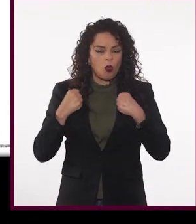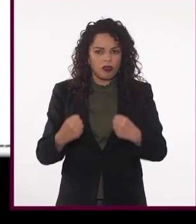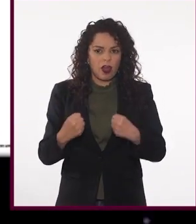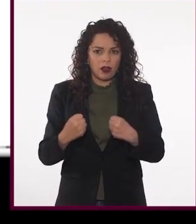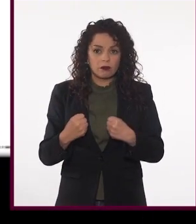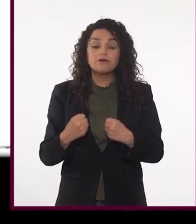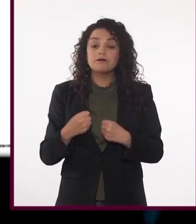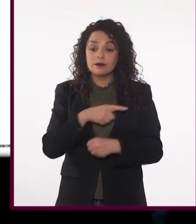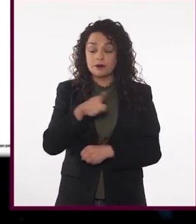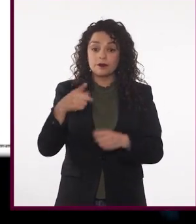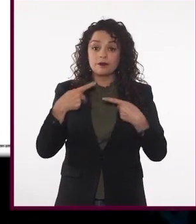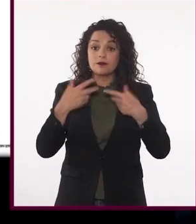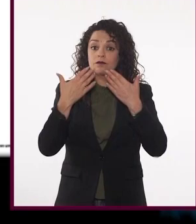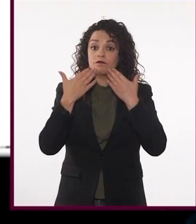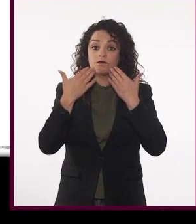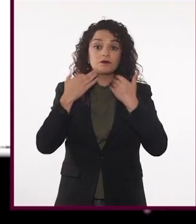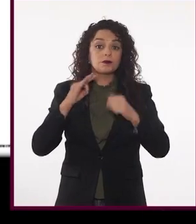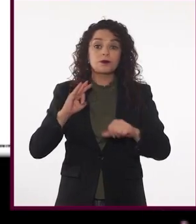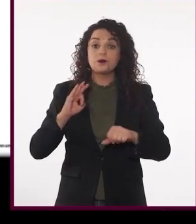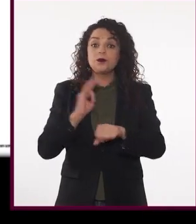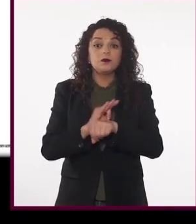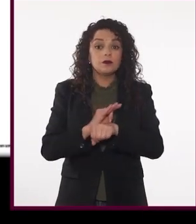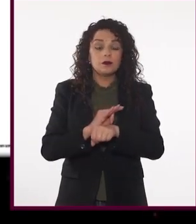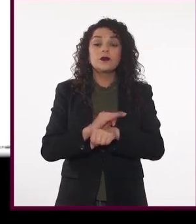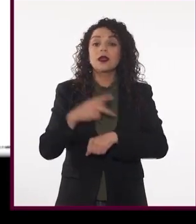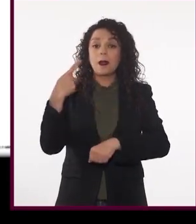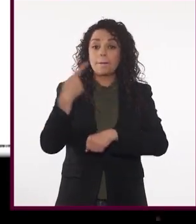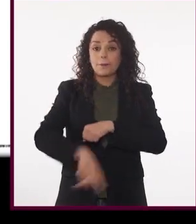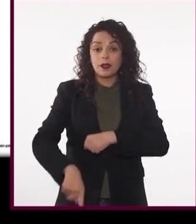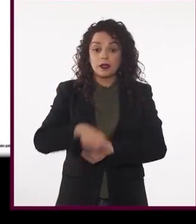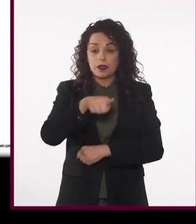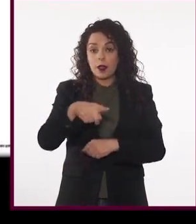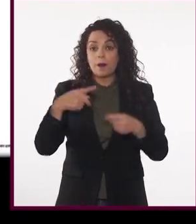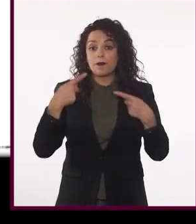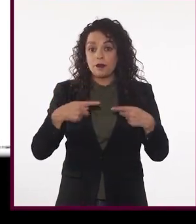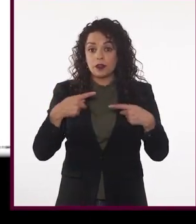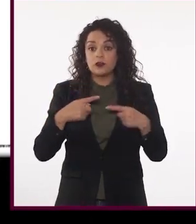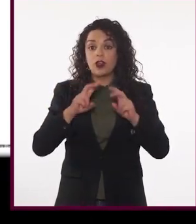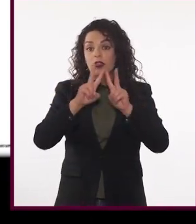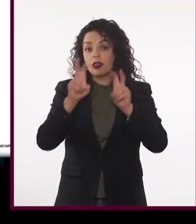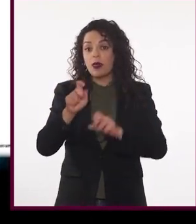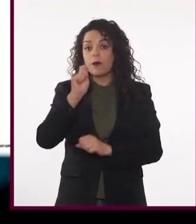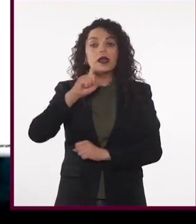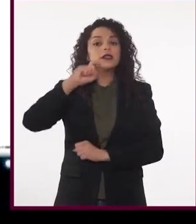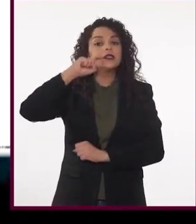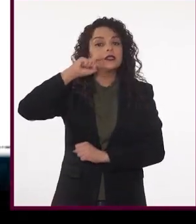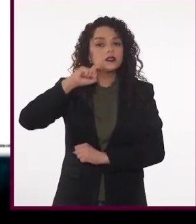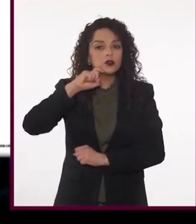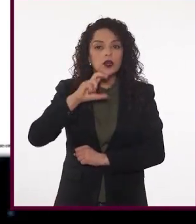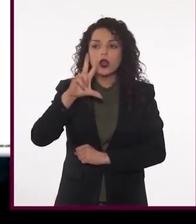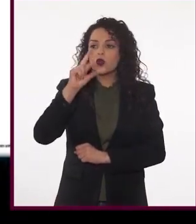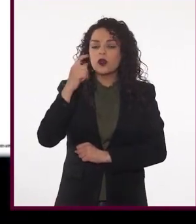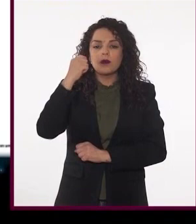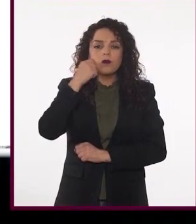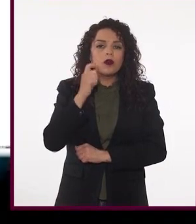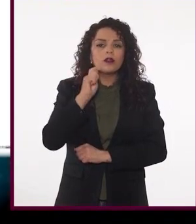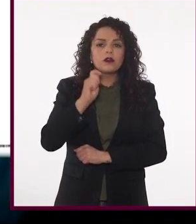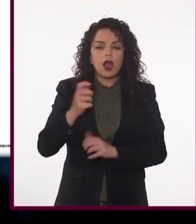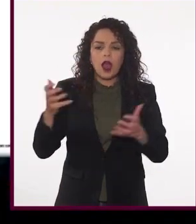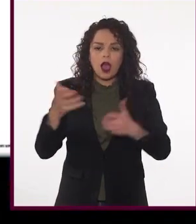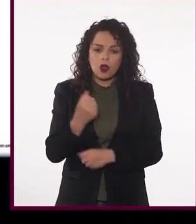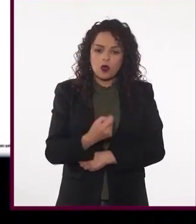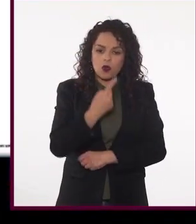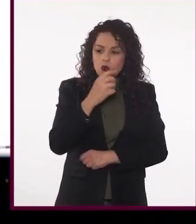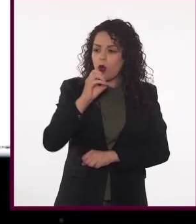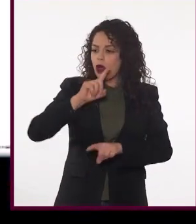que conlleva a un estado de indefensión y de riesgo para la víctima en situaciones sexuales, independientemente de